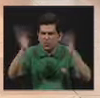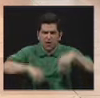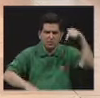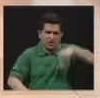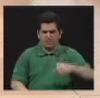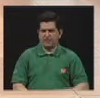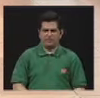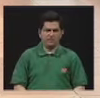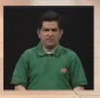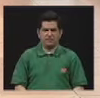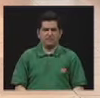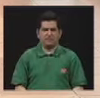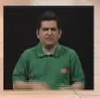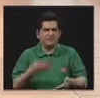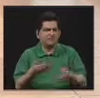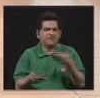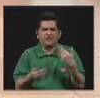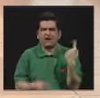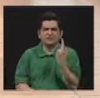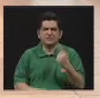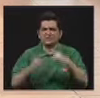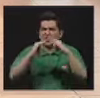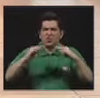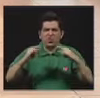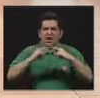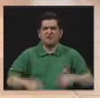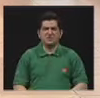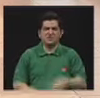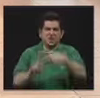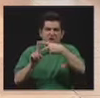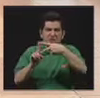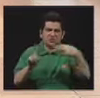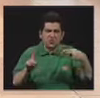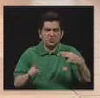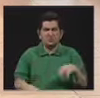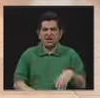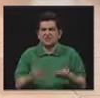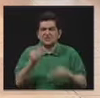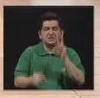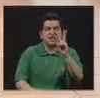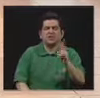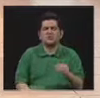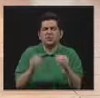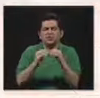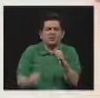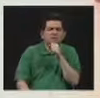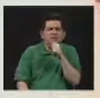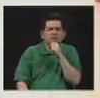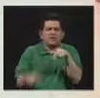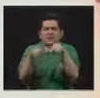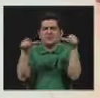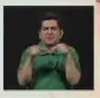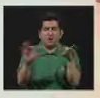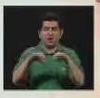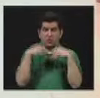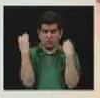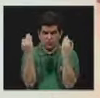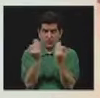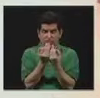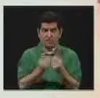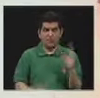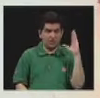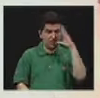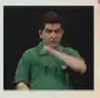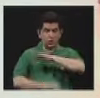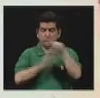eran que unas cabinitas y un hotel, dos hoteles que era lo más viejo de la zona. Como que las familias vieron